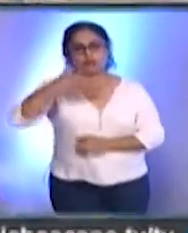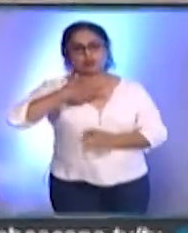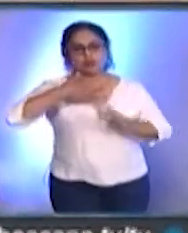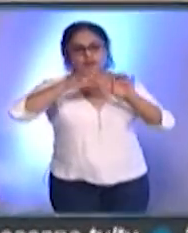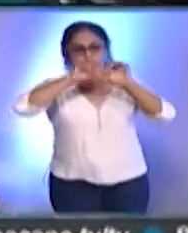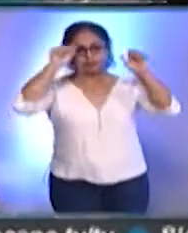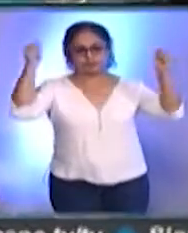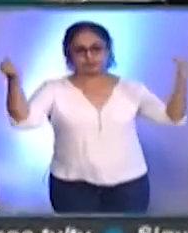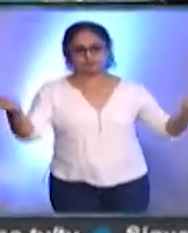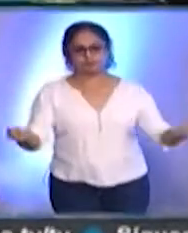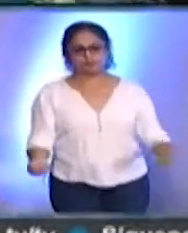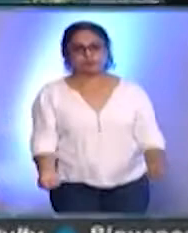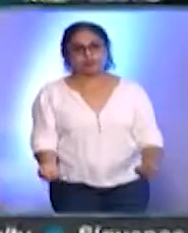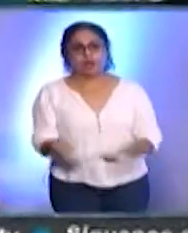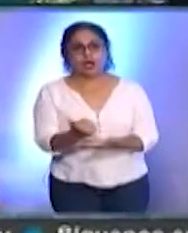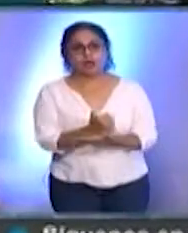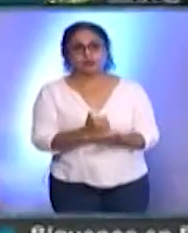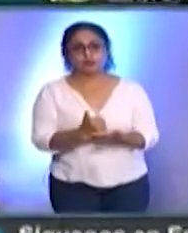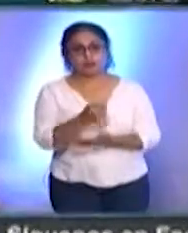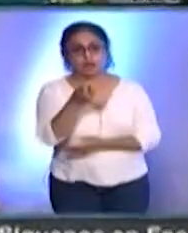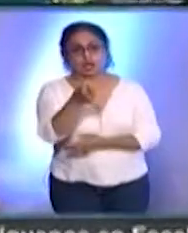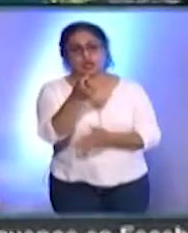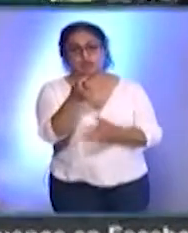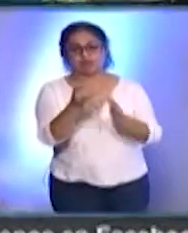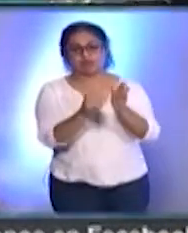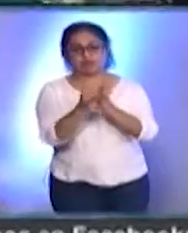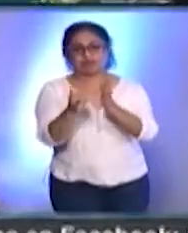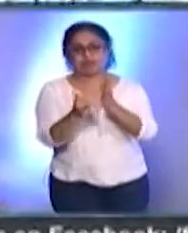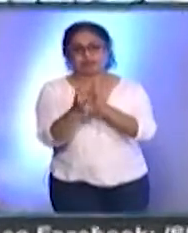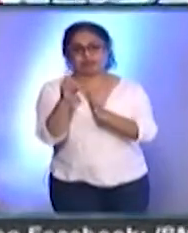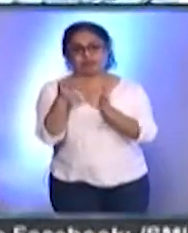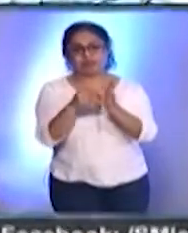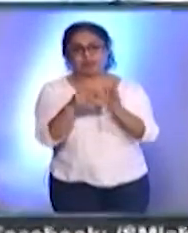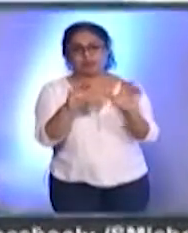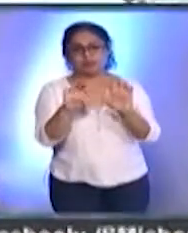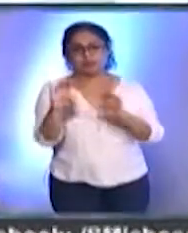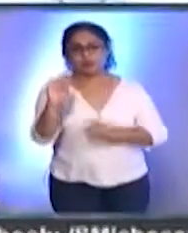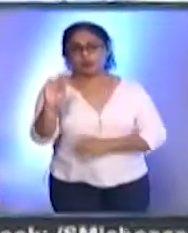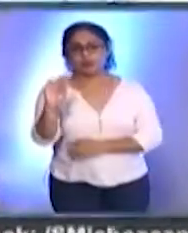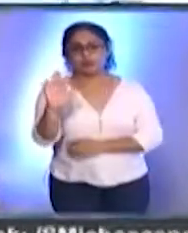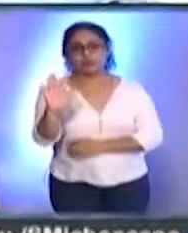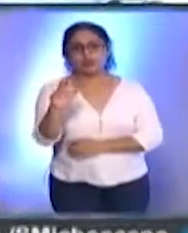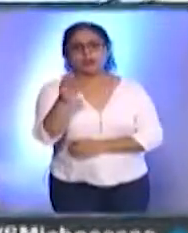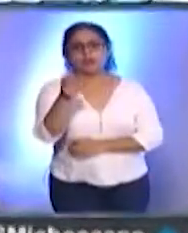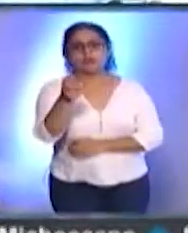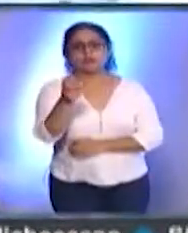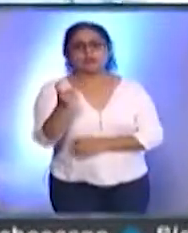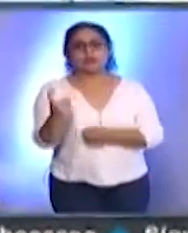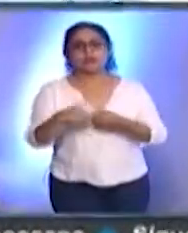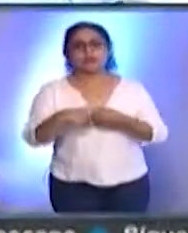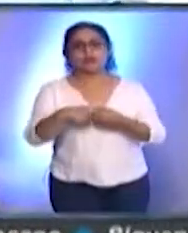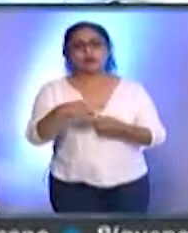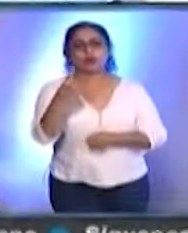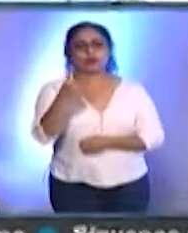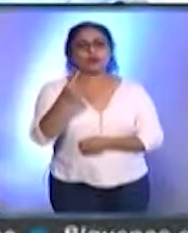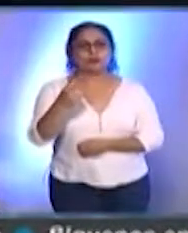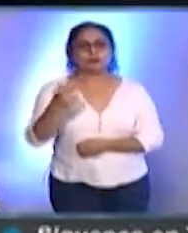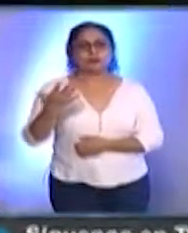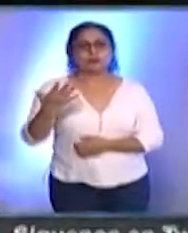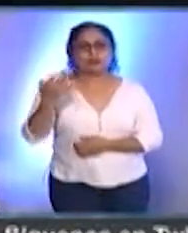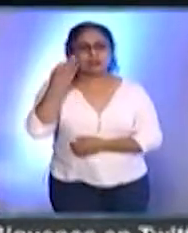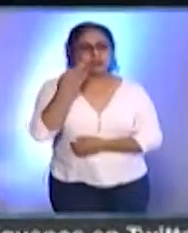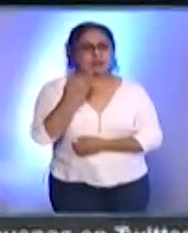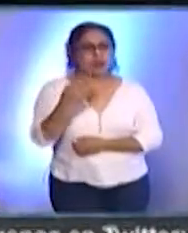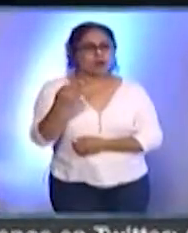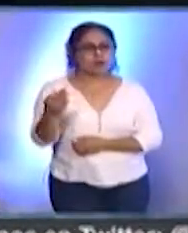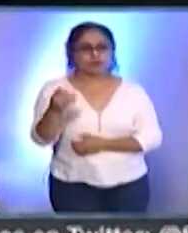lona azul. Este monumento, erigido en 1995, representa la integración de dos épocas en el desarrollo de la